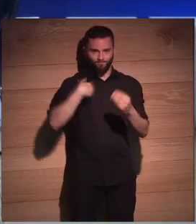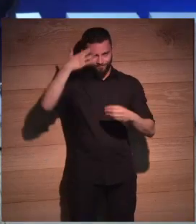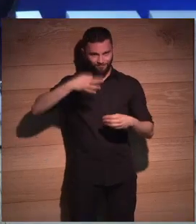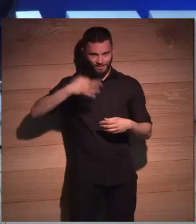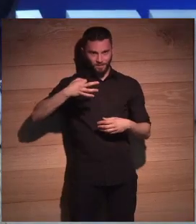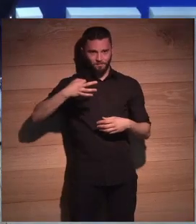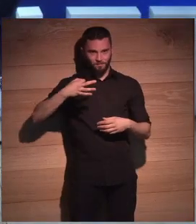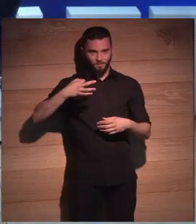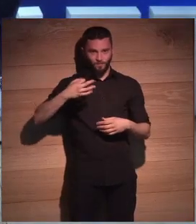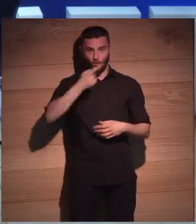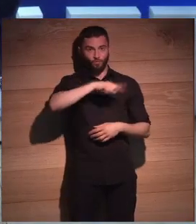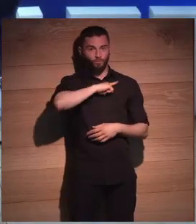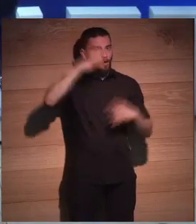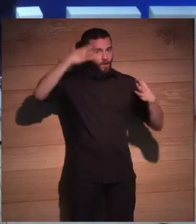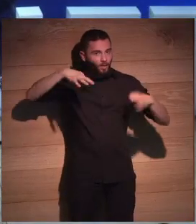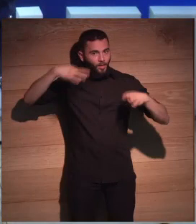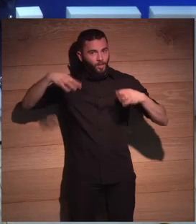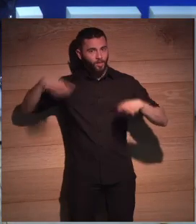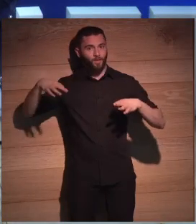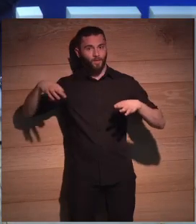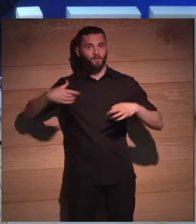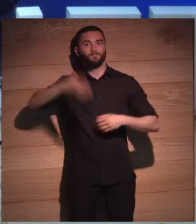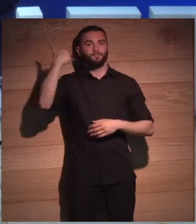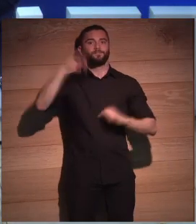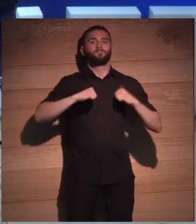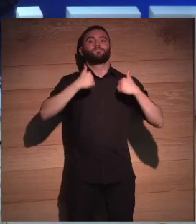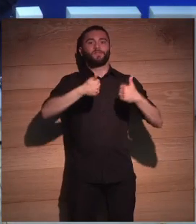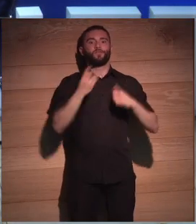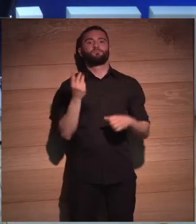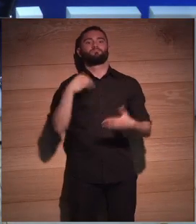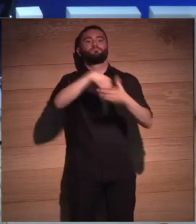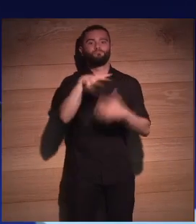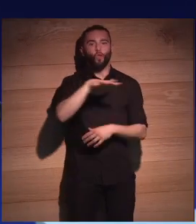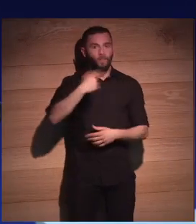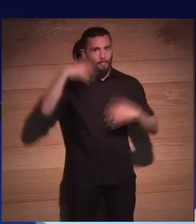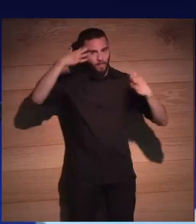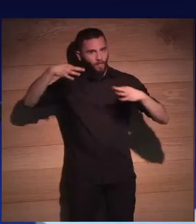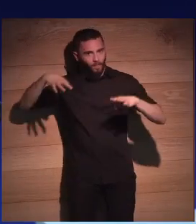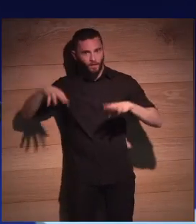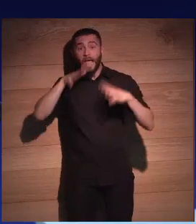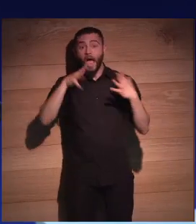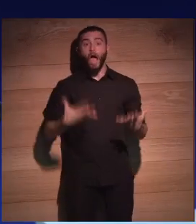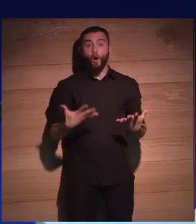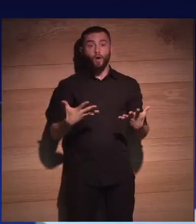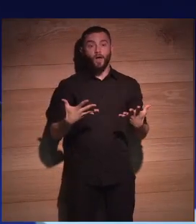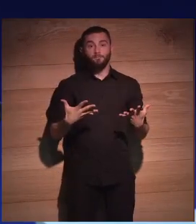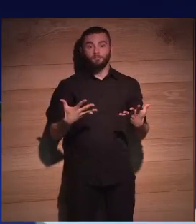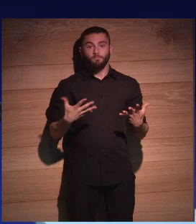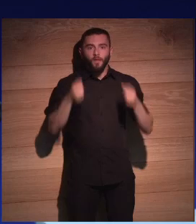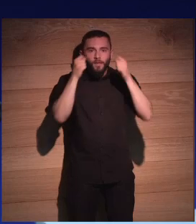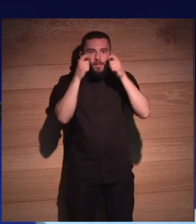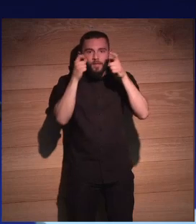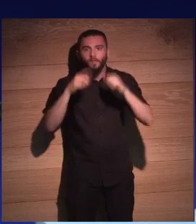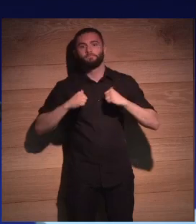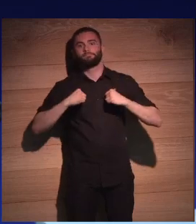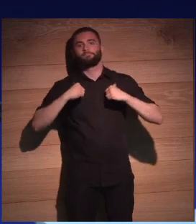que no éramos conscientes cuando todo empezó de dónde nos metíamos. Y es ahora cuando empezamos a darnos